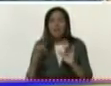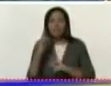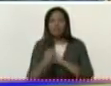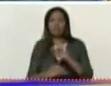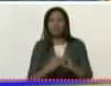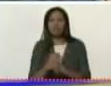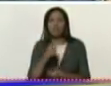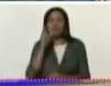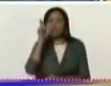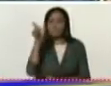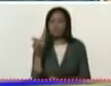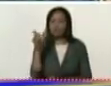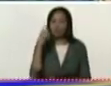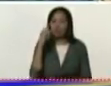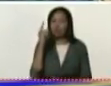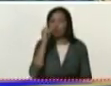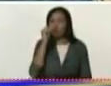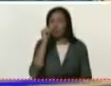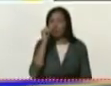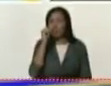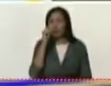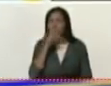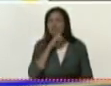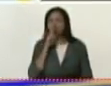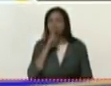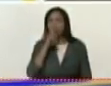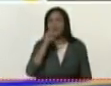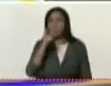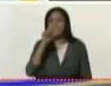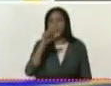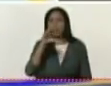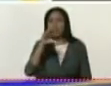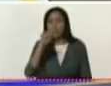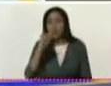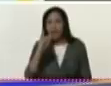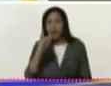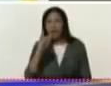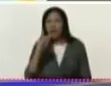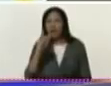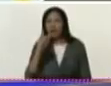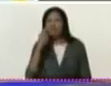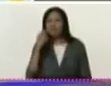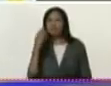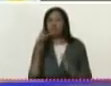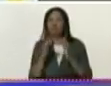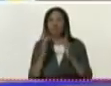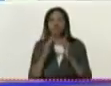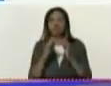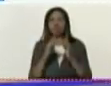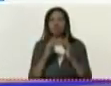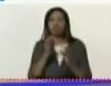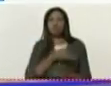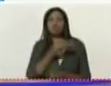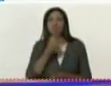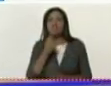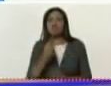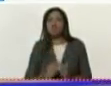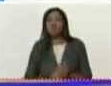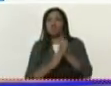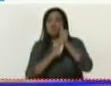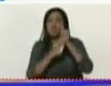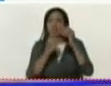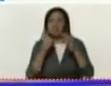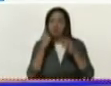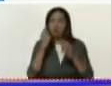a este terrorista llamado Vilca Fernández, que por las redes sociales asumió la autoría del ataque